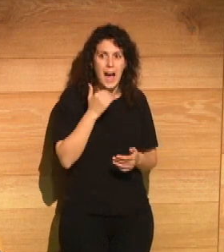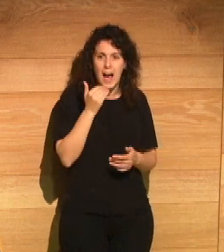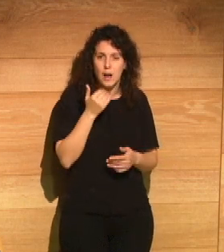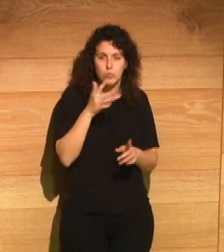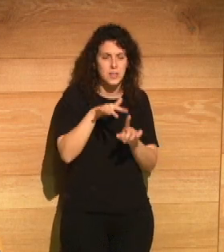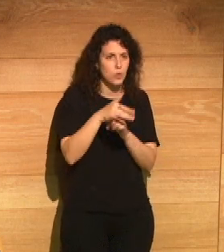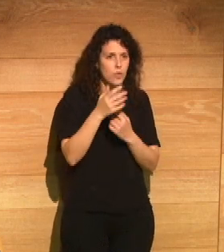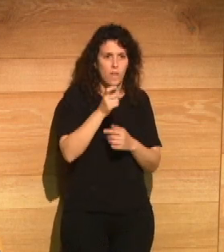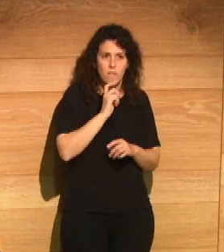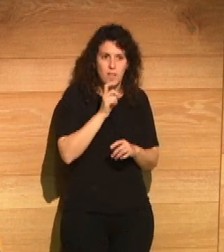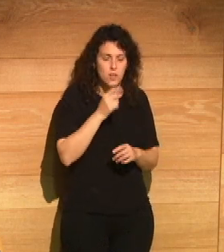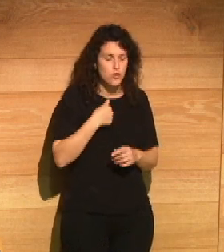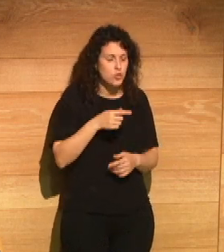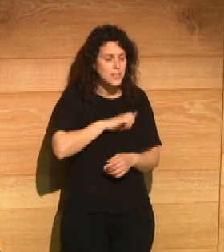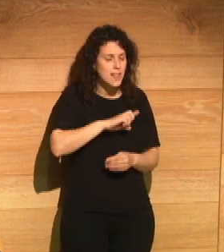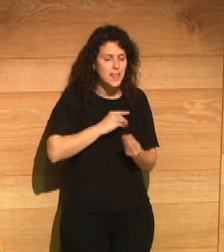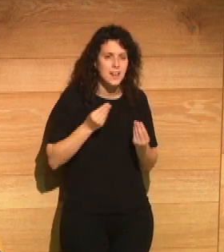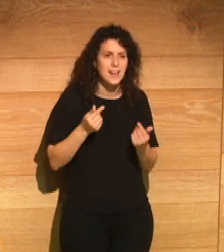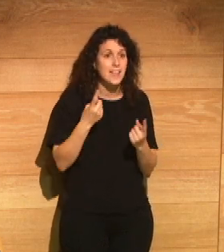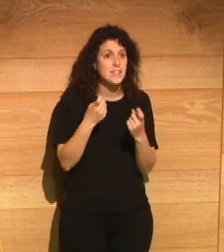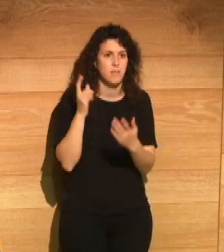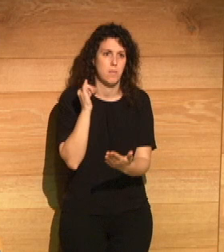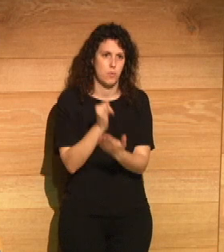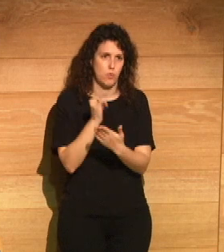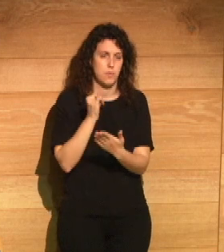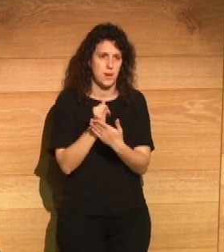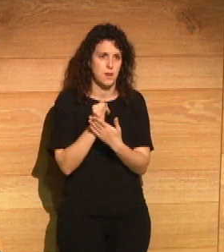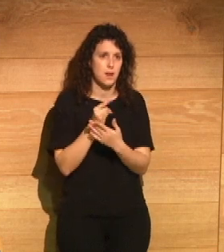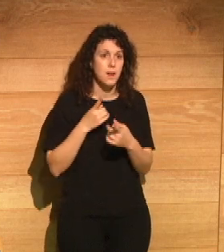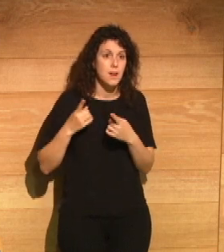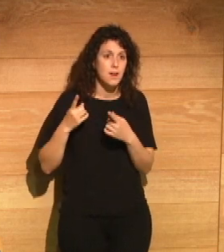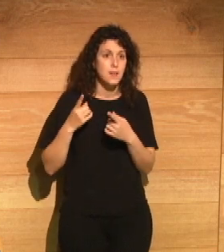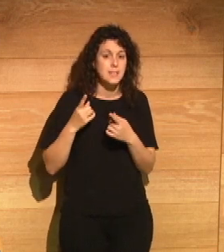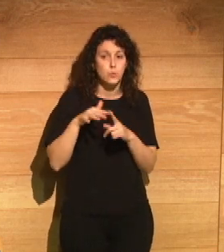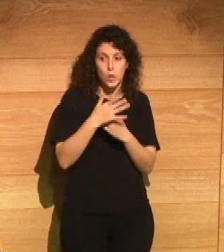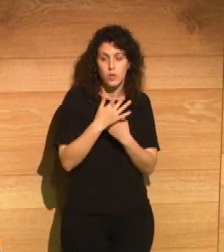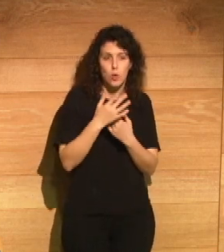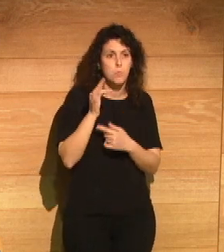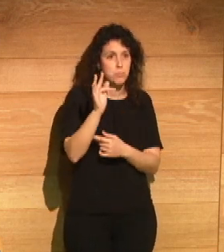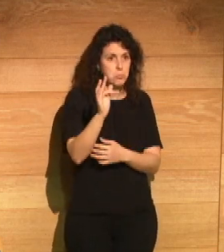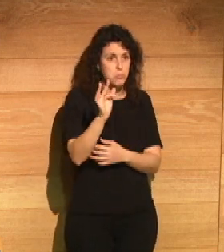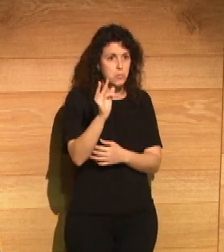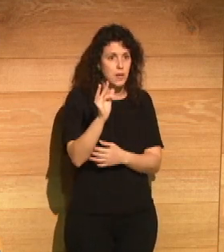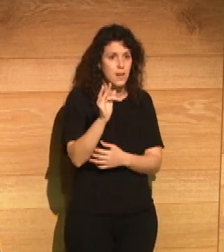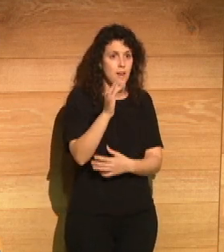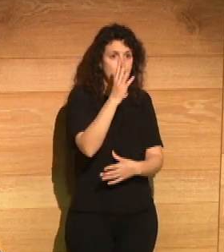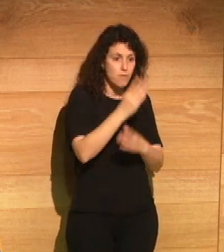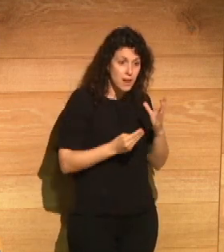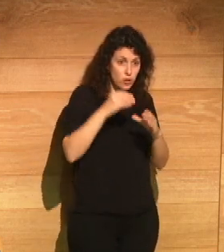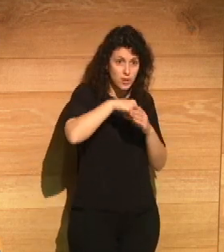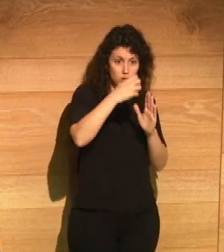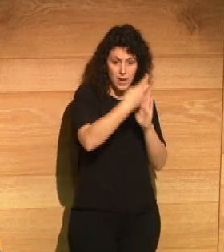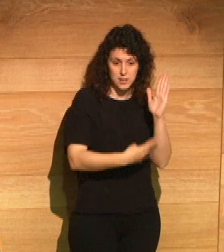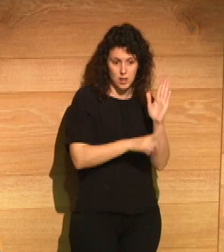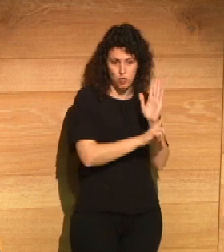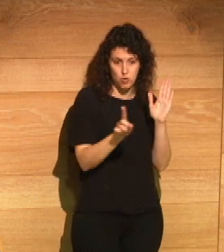difícil, y es que yo sentía que yo tenía que probar que me habían elegido bien, y que no se habían equivocado de ponerme en esa lista y que yo estaba al